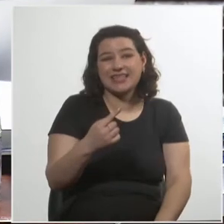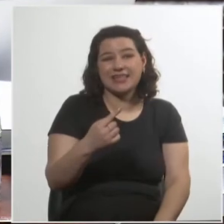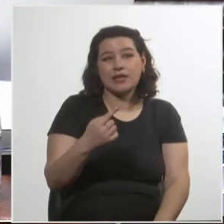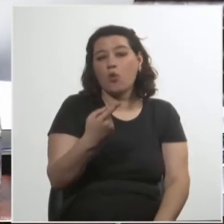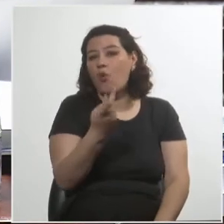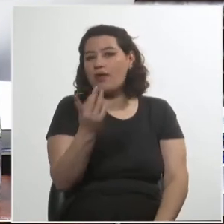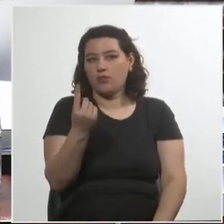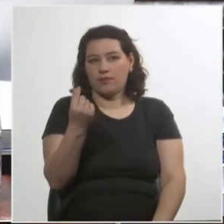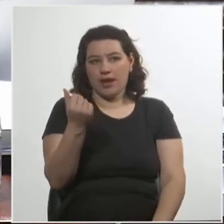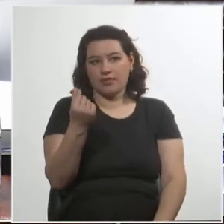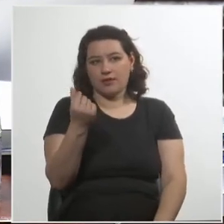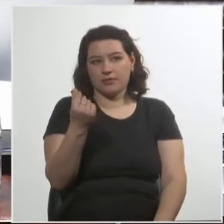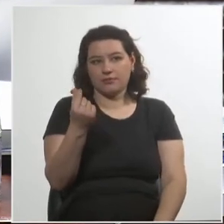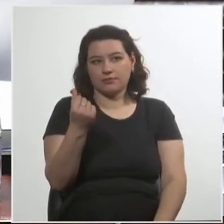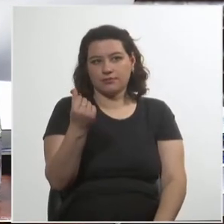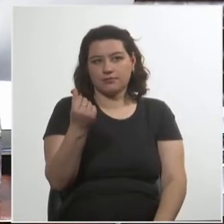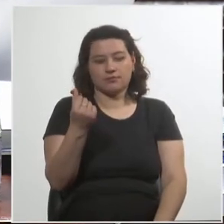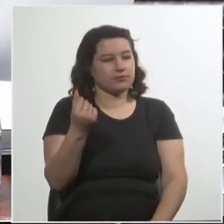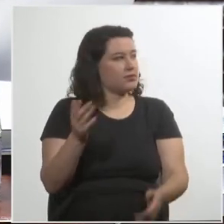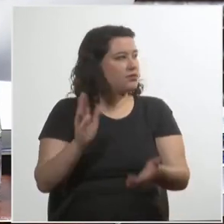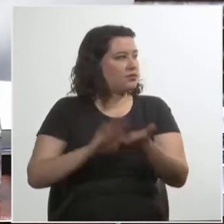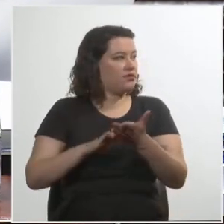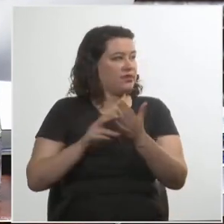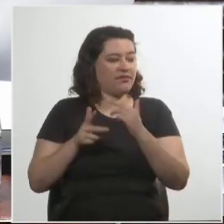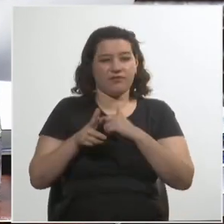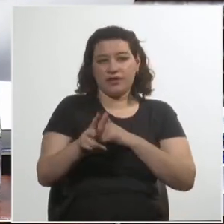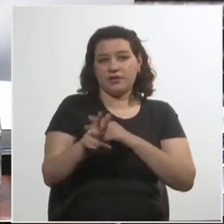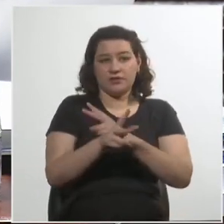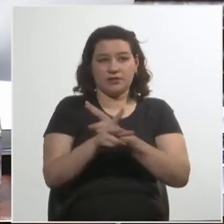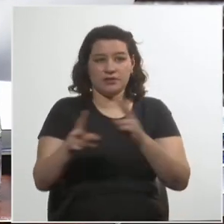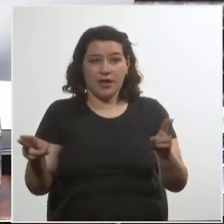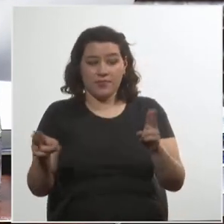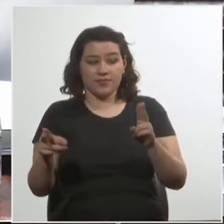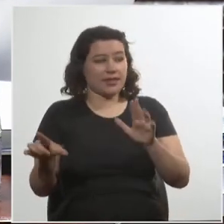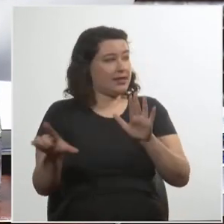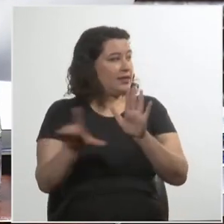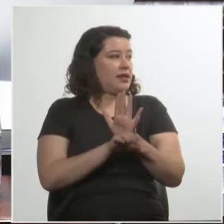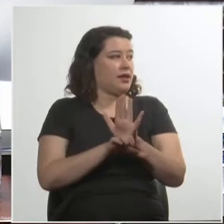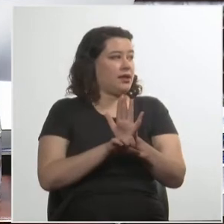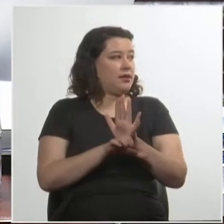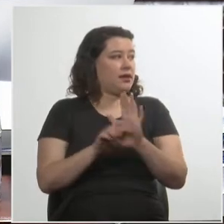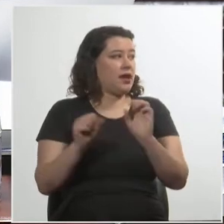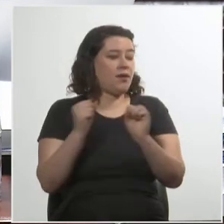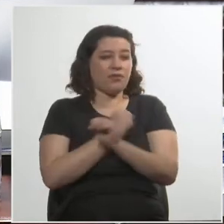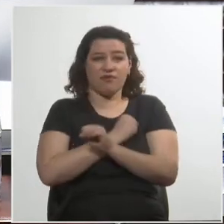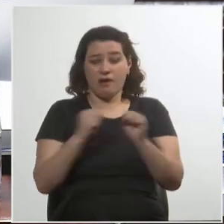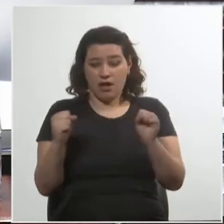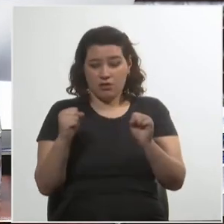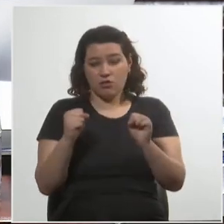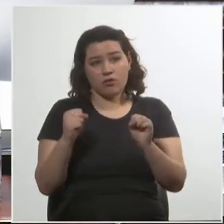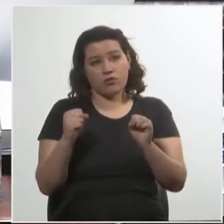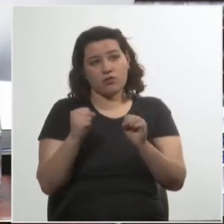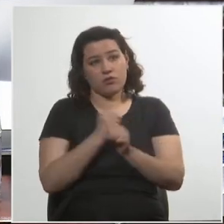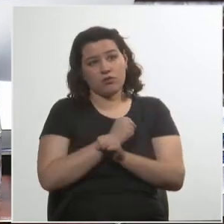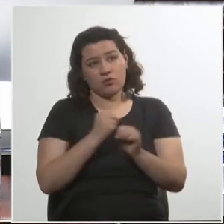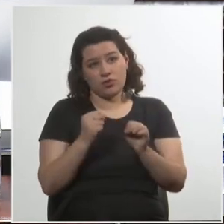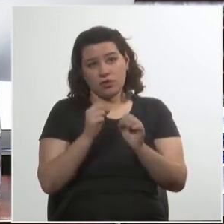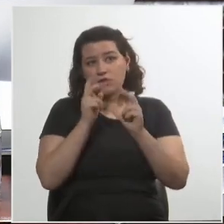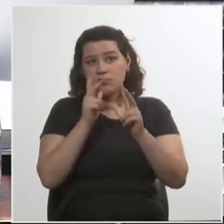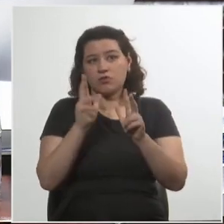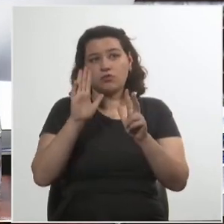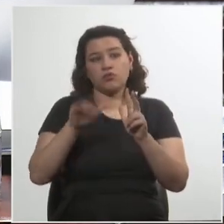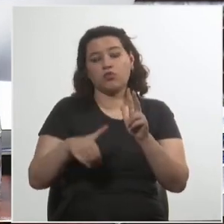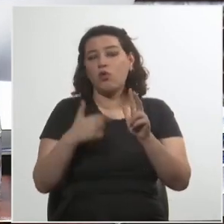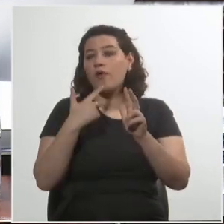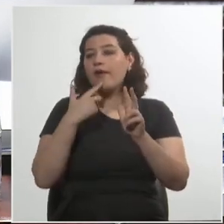monto sobre las fechas las las leyes aprobadas a las que me referí